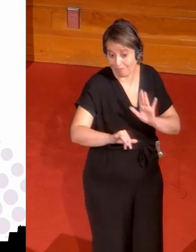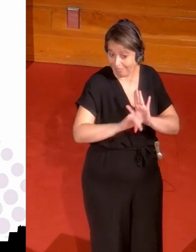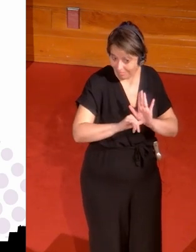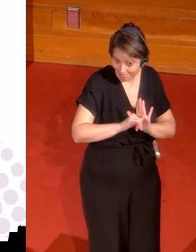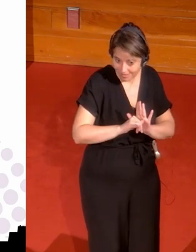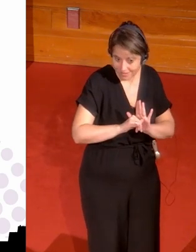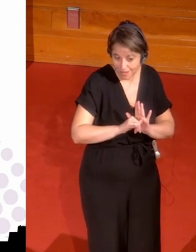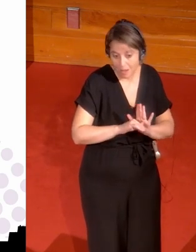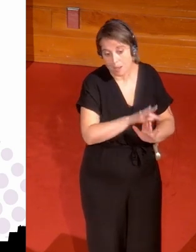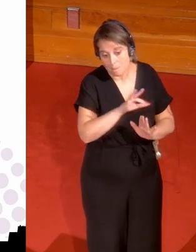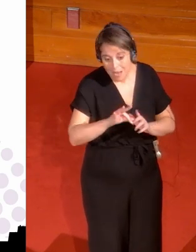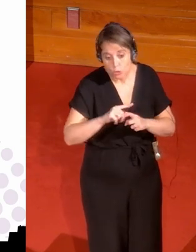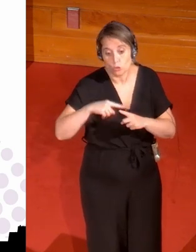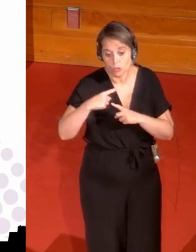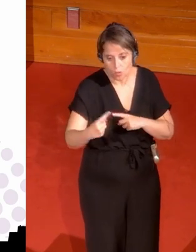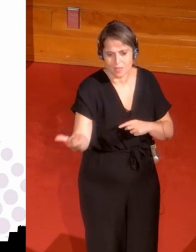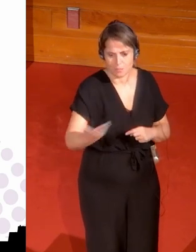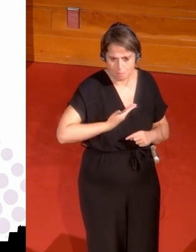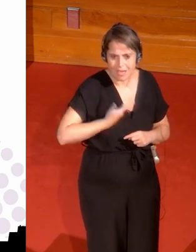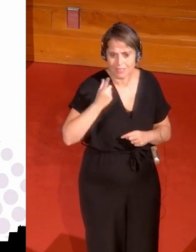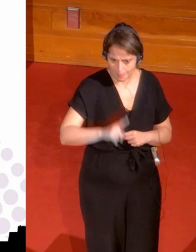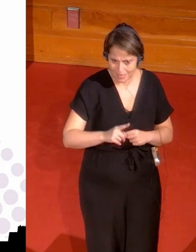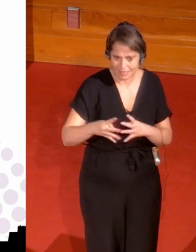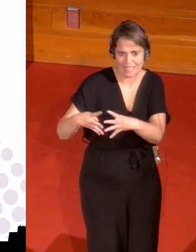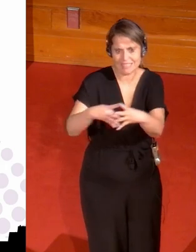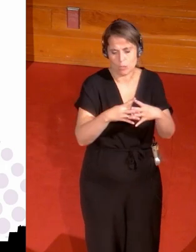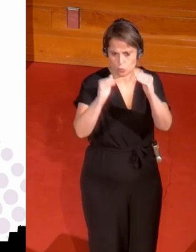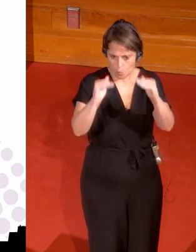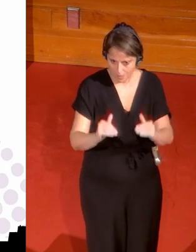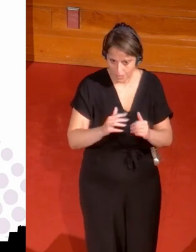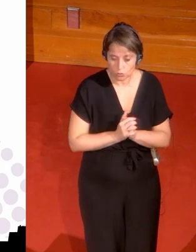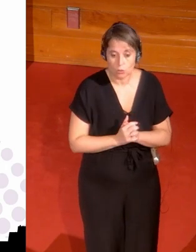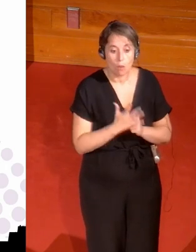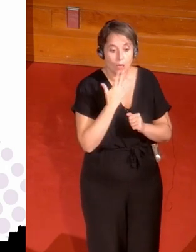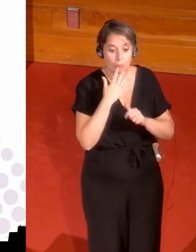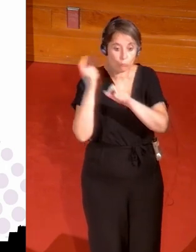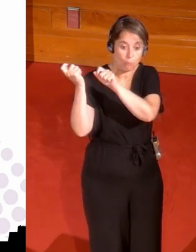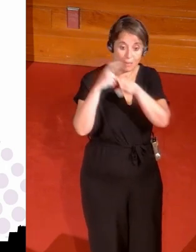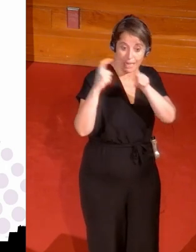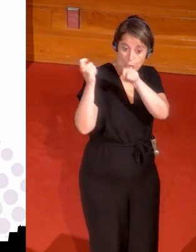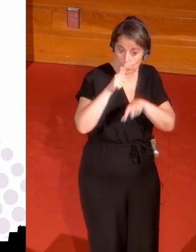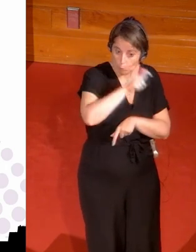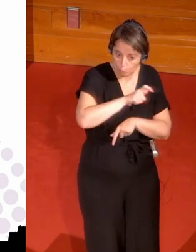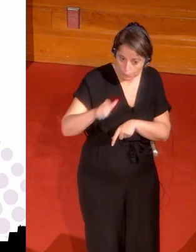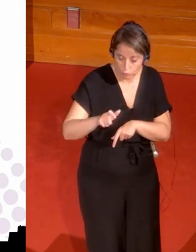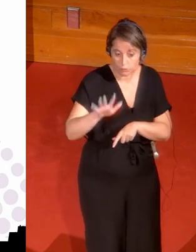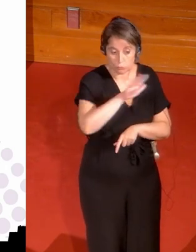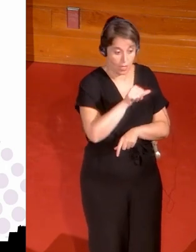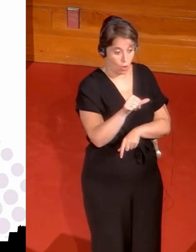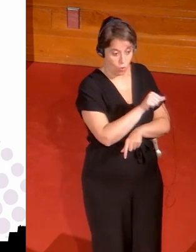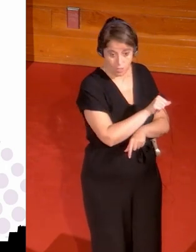más directamente que a Estados Unidos eh las olas de migración que se pueden producir en Oriente